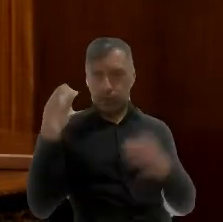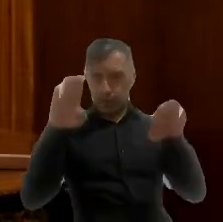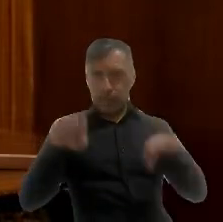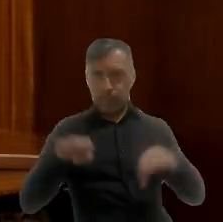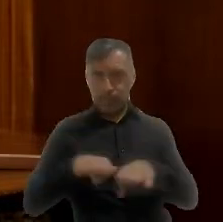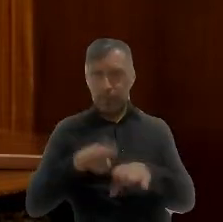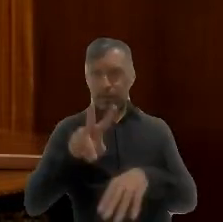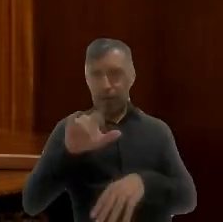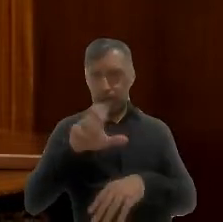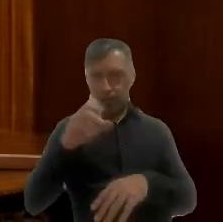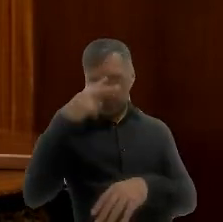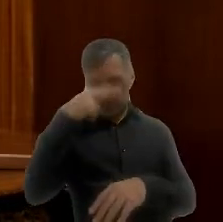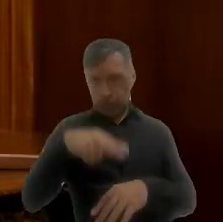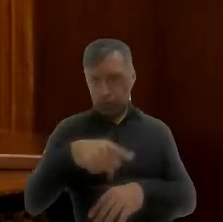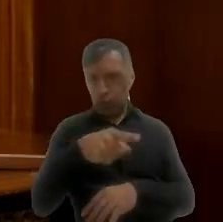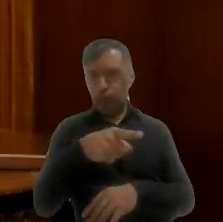encuentra